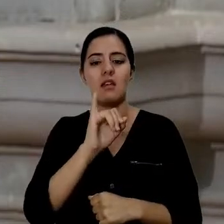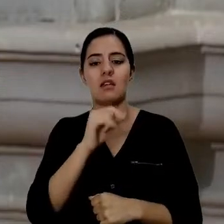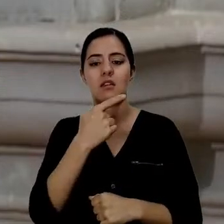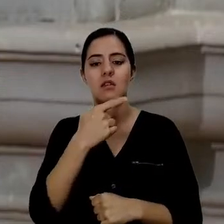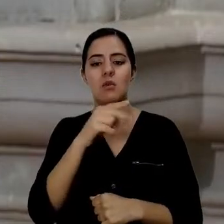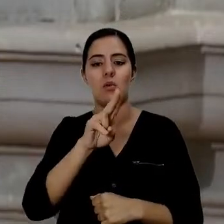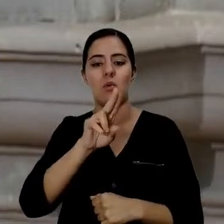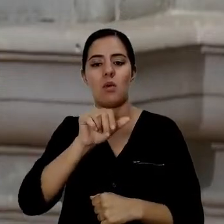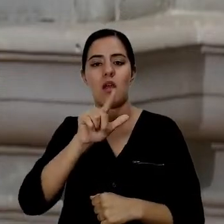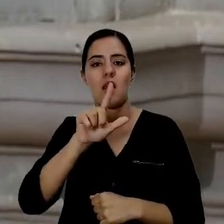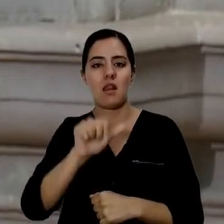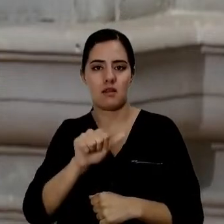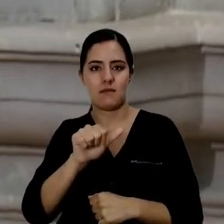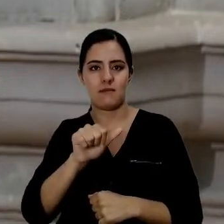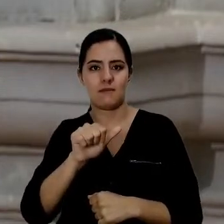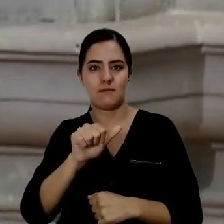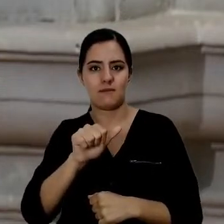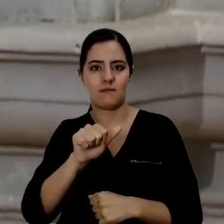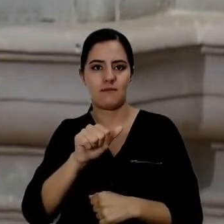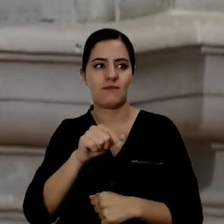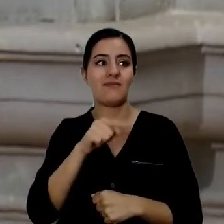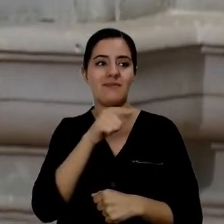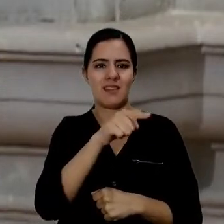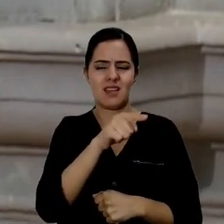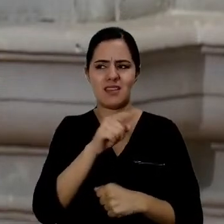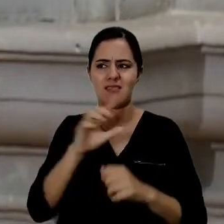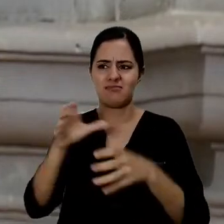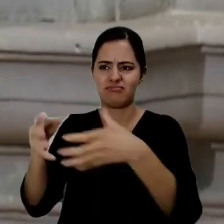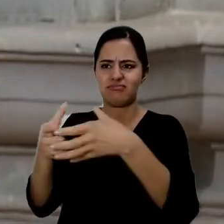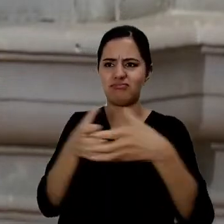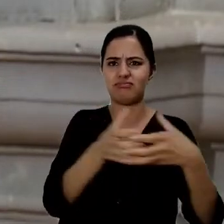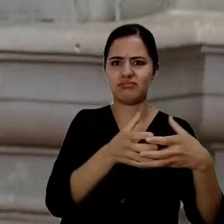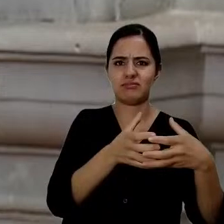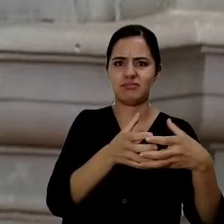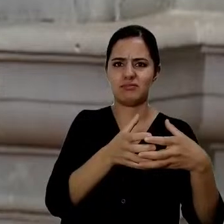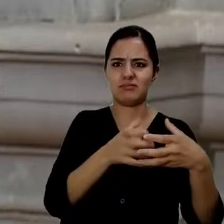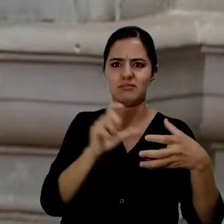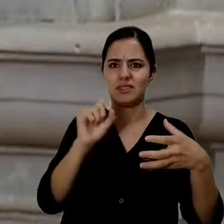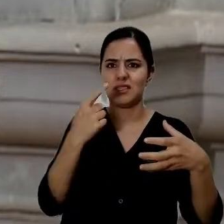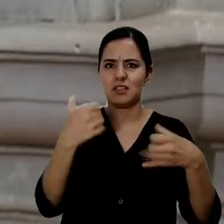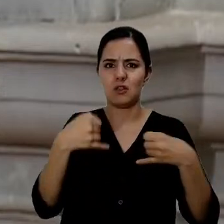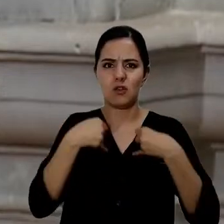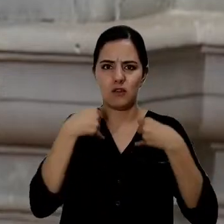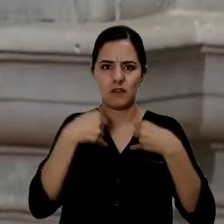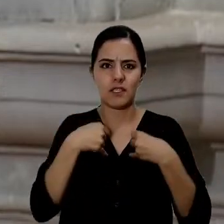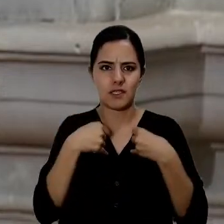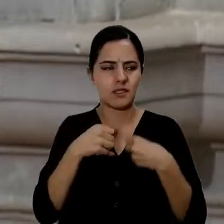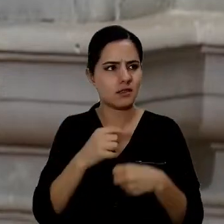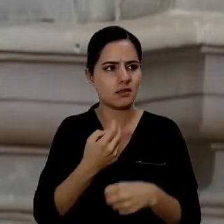infantería. Y ahí se paró la investigación.